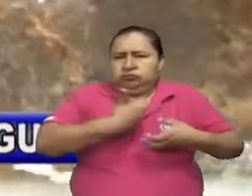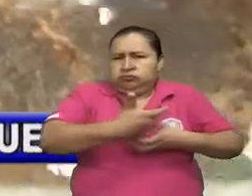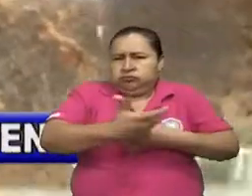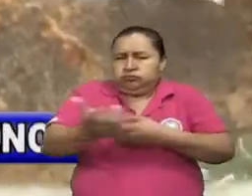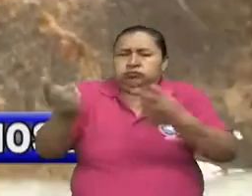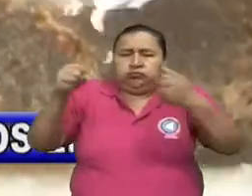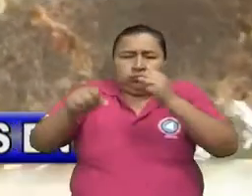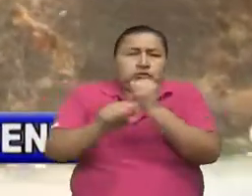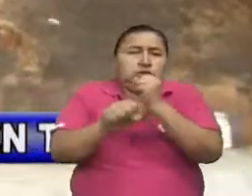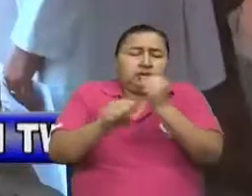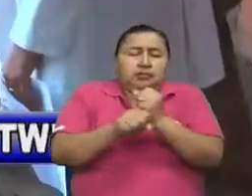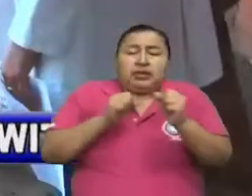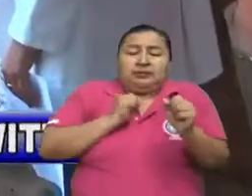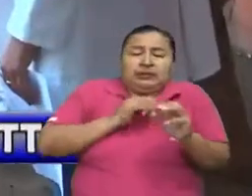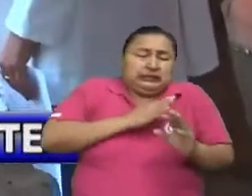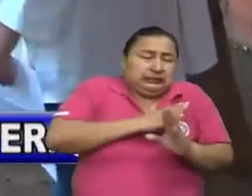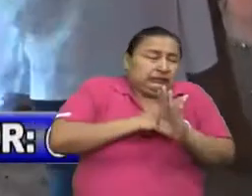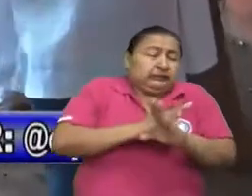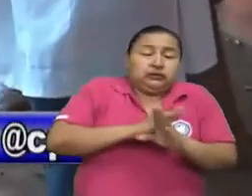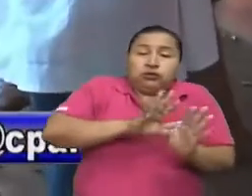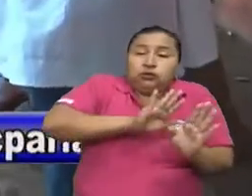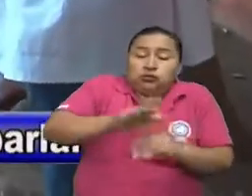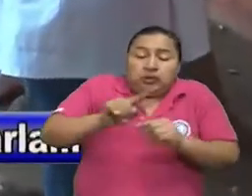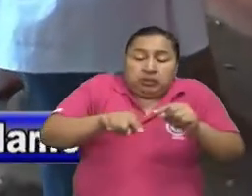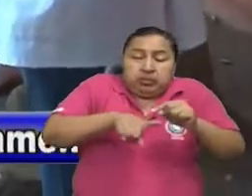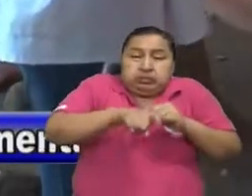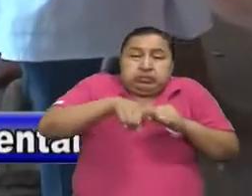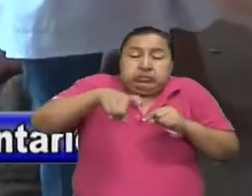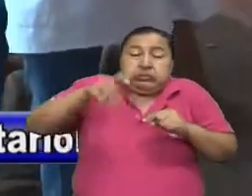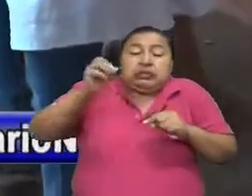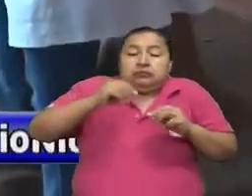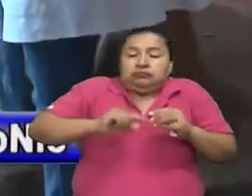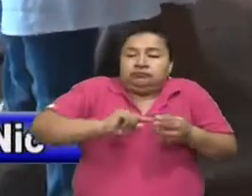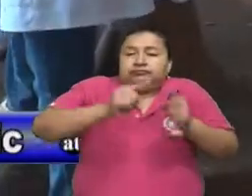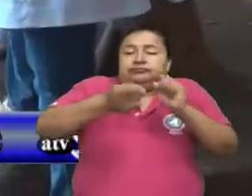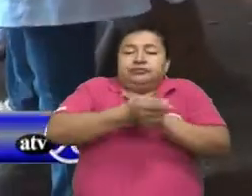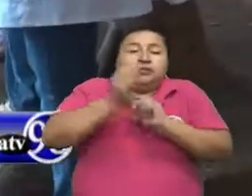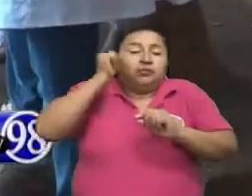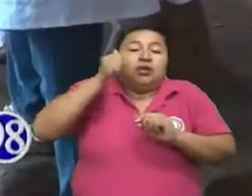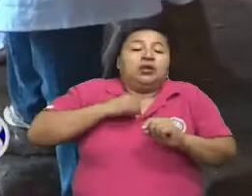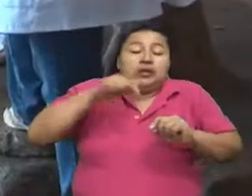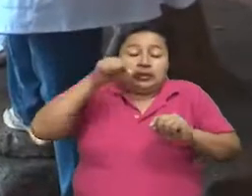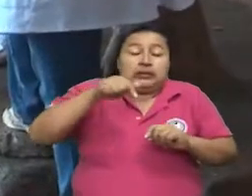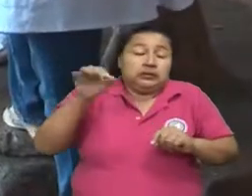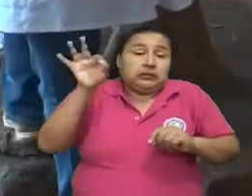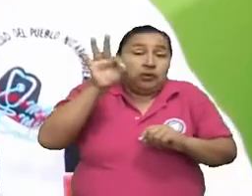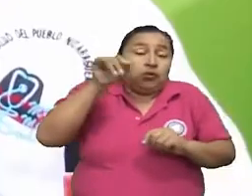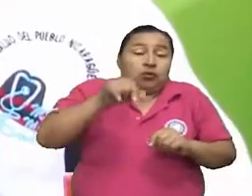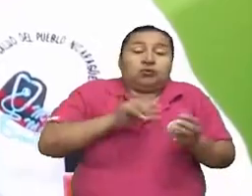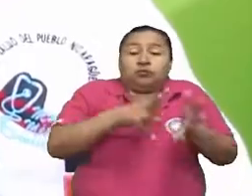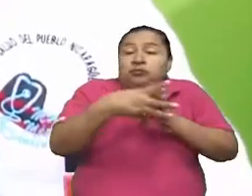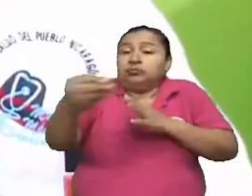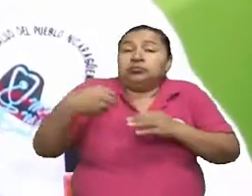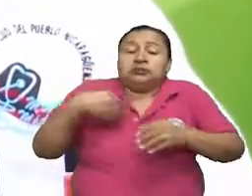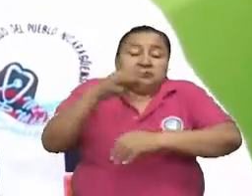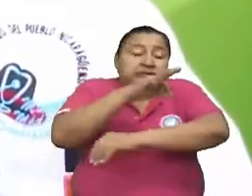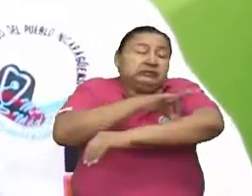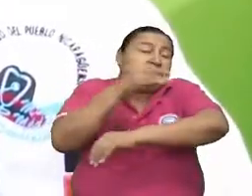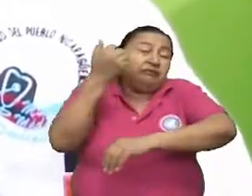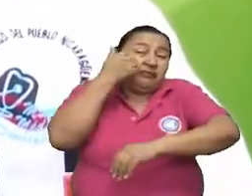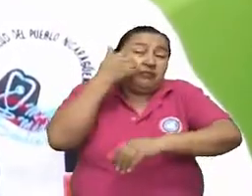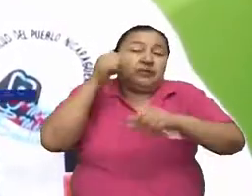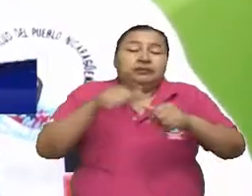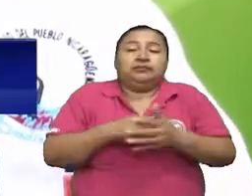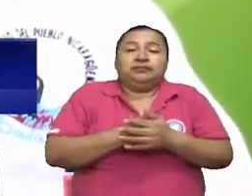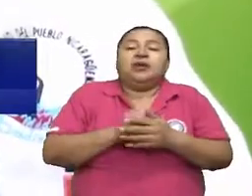del trabajo para eliminar en su etapa larvaria de adulta al mosquito transmisor del dengue. Realizamos